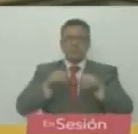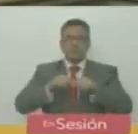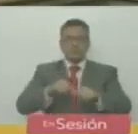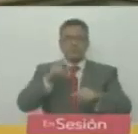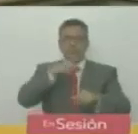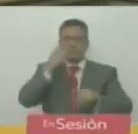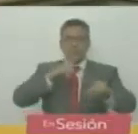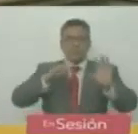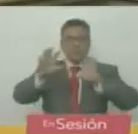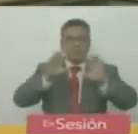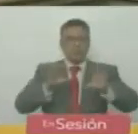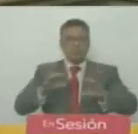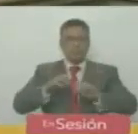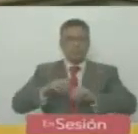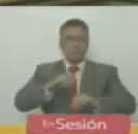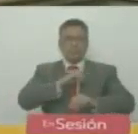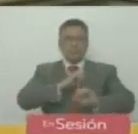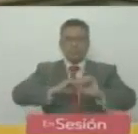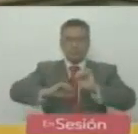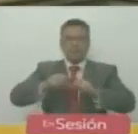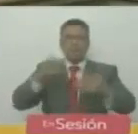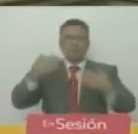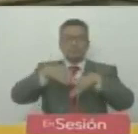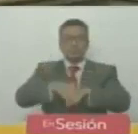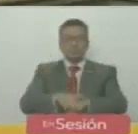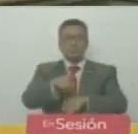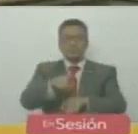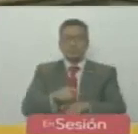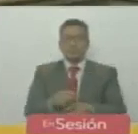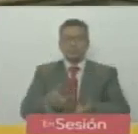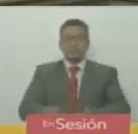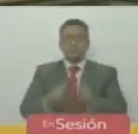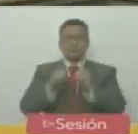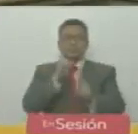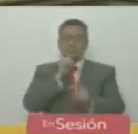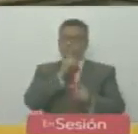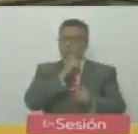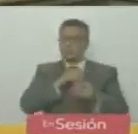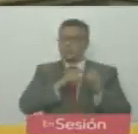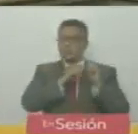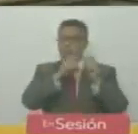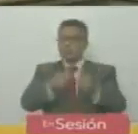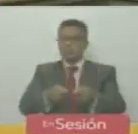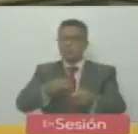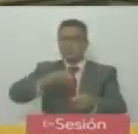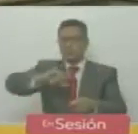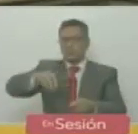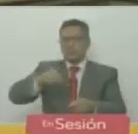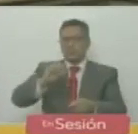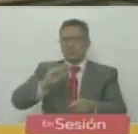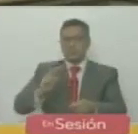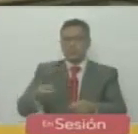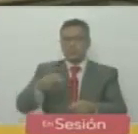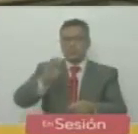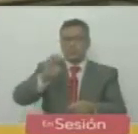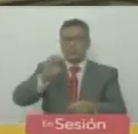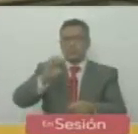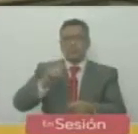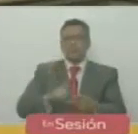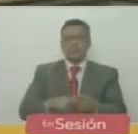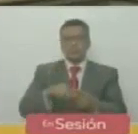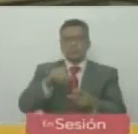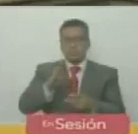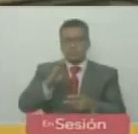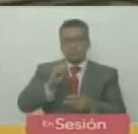Política Exterior, Soberanía e Integración, mediante el cual autoriza el nombramiento del ciudadano Jorge Hidalgo Valero